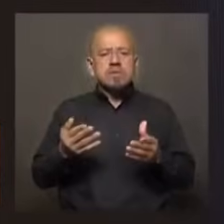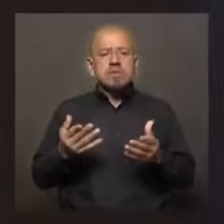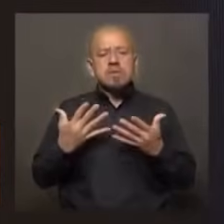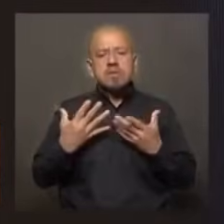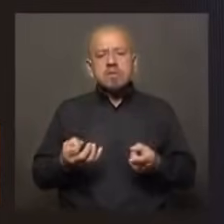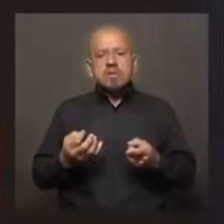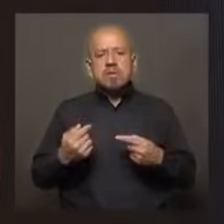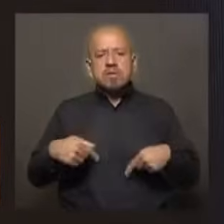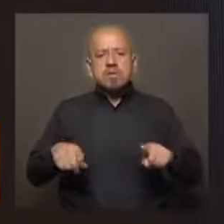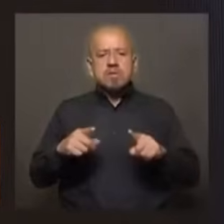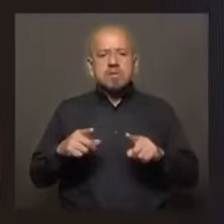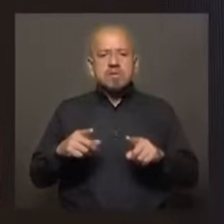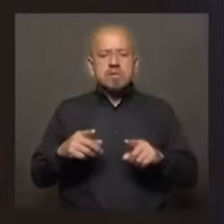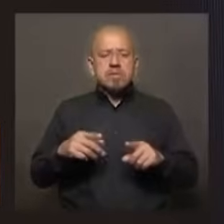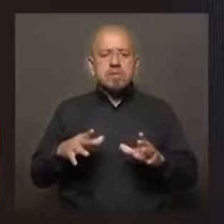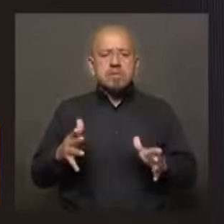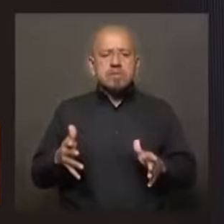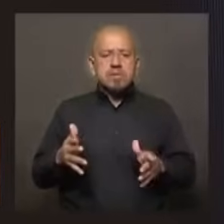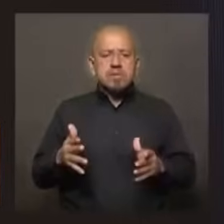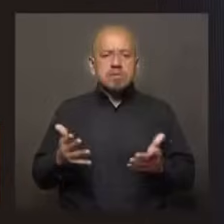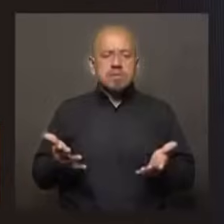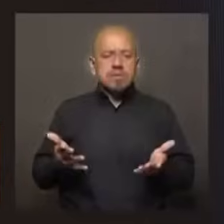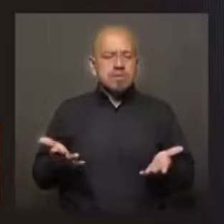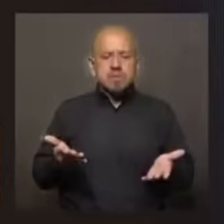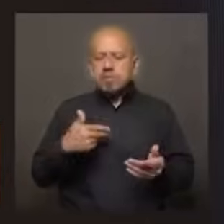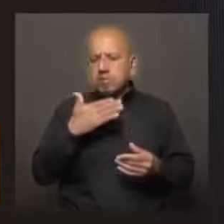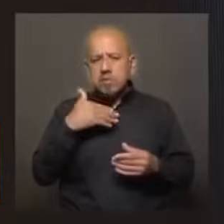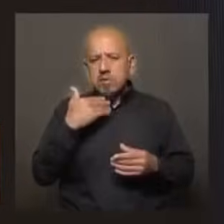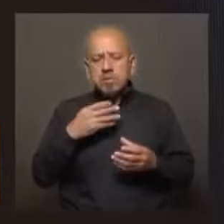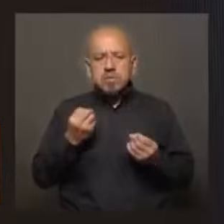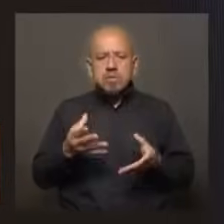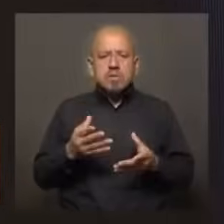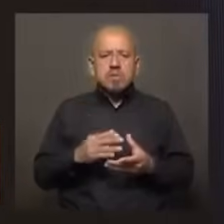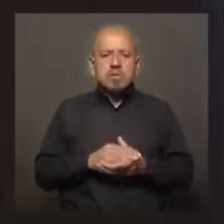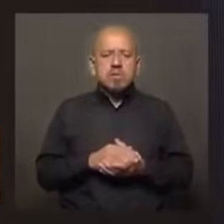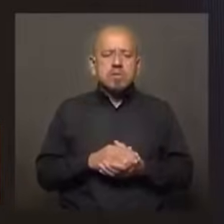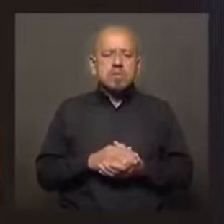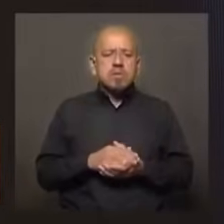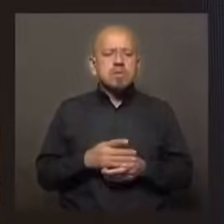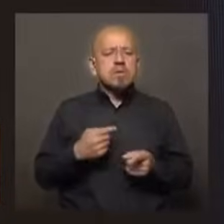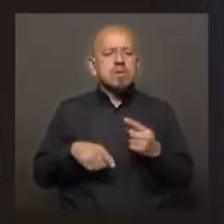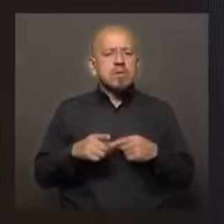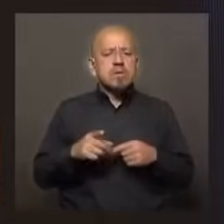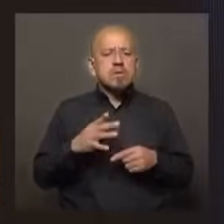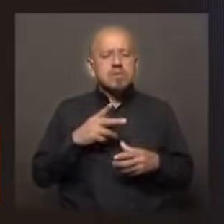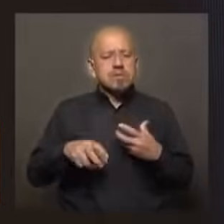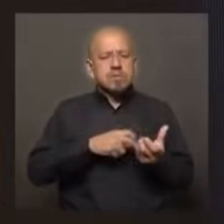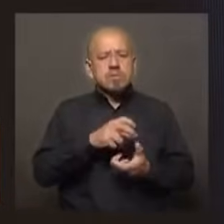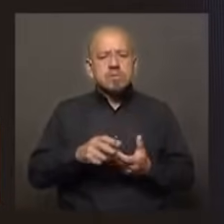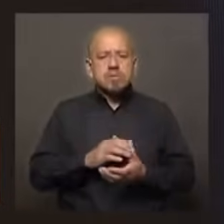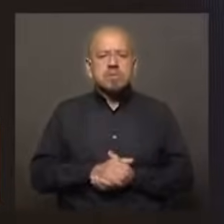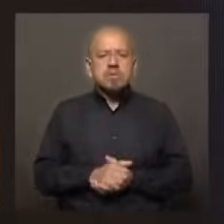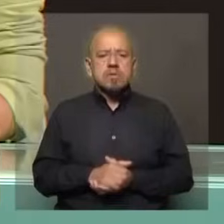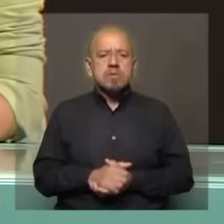quieren y forman parte central de su existencia no terminen de entender por qué está tomando la decisión que toma, ¿no? Ese es un fenómeno muy complejo.